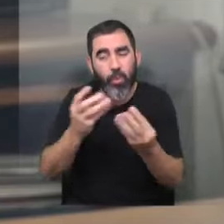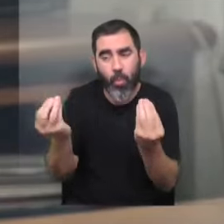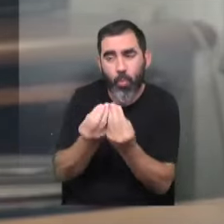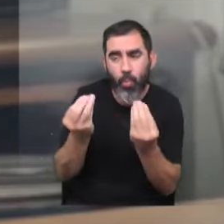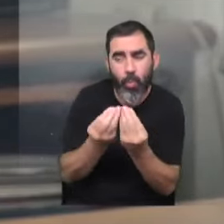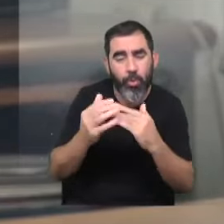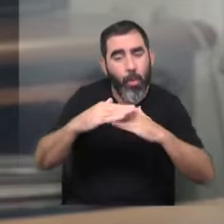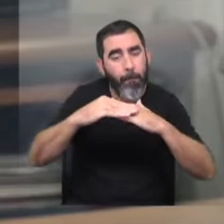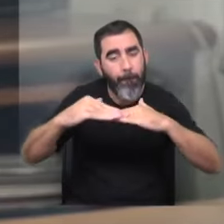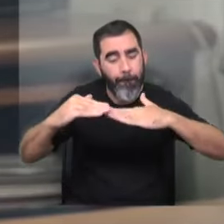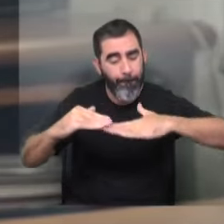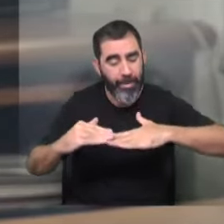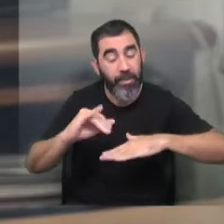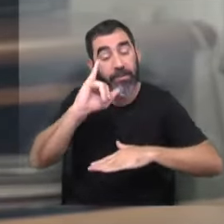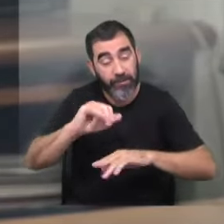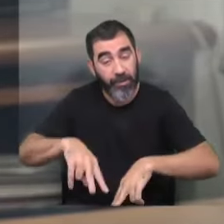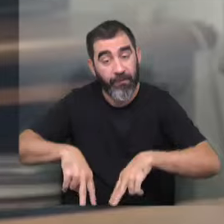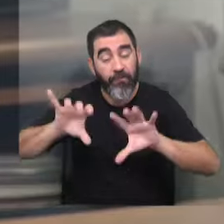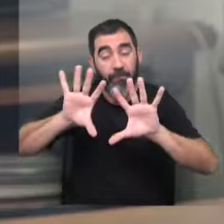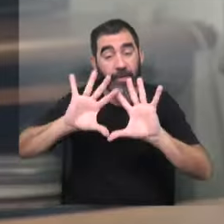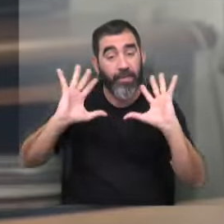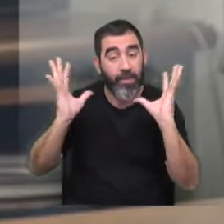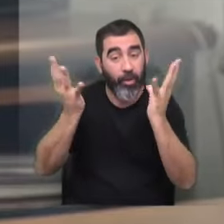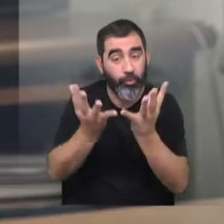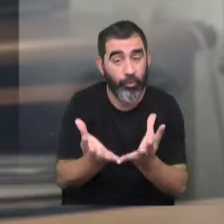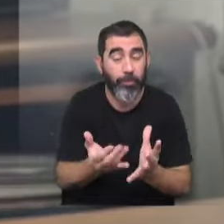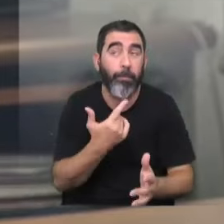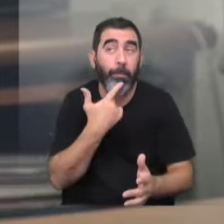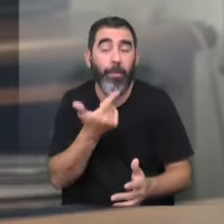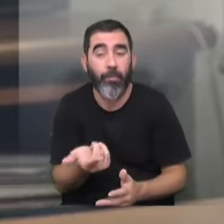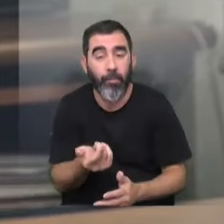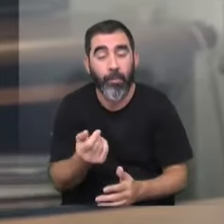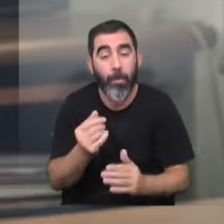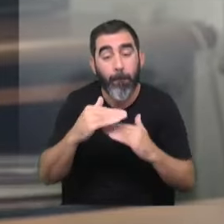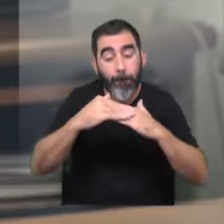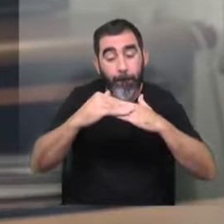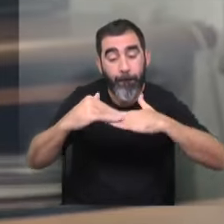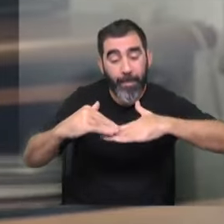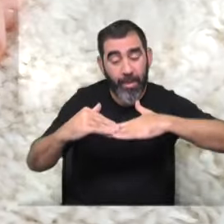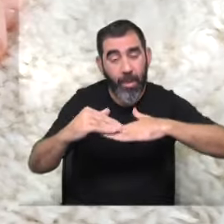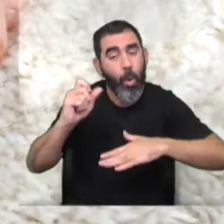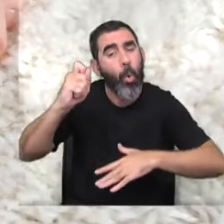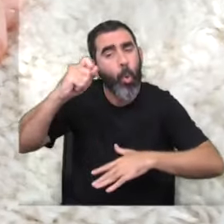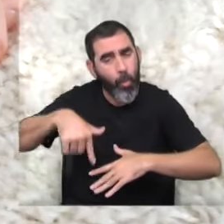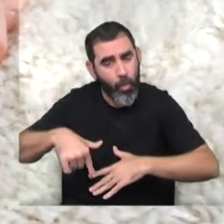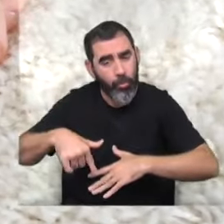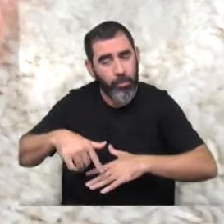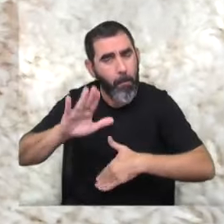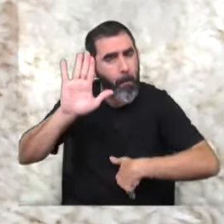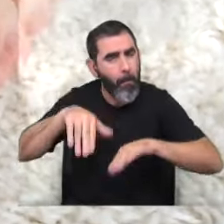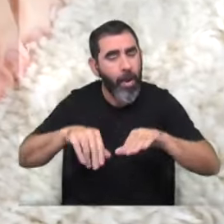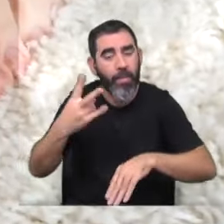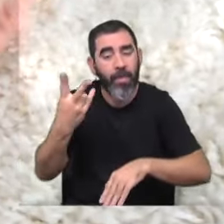pie plano, sí hay estudios a nivel mundial donde podemos ver que el pie plano es una entidad común y que se presenta en más